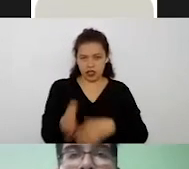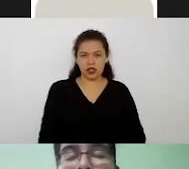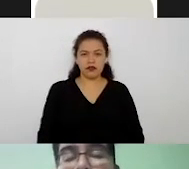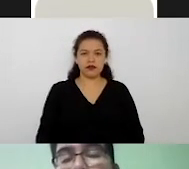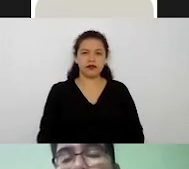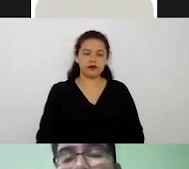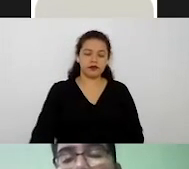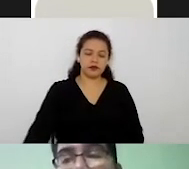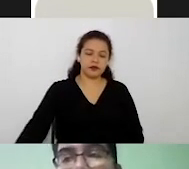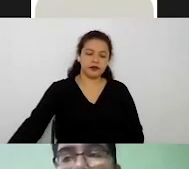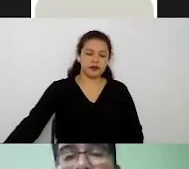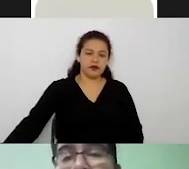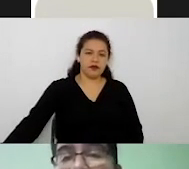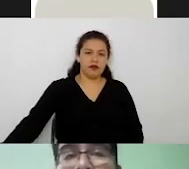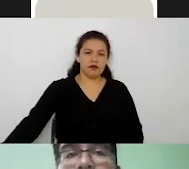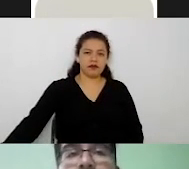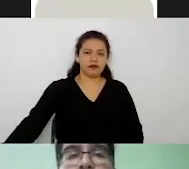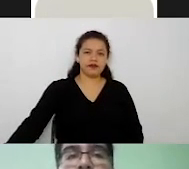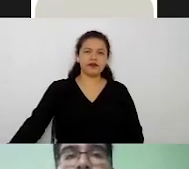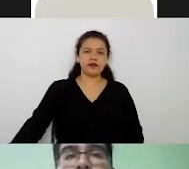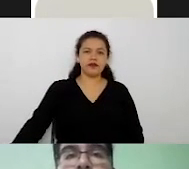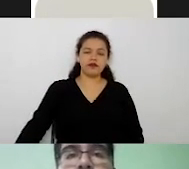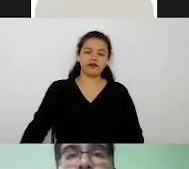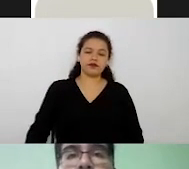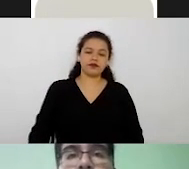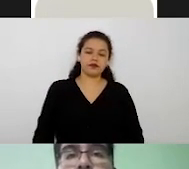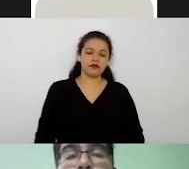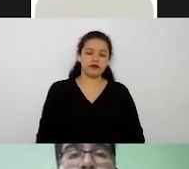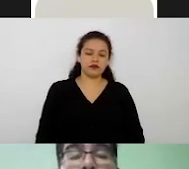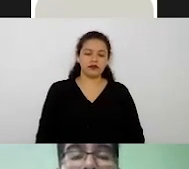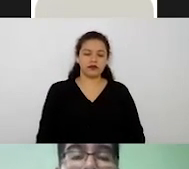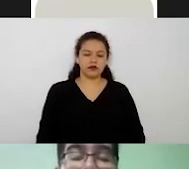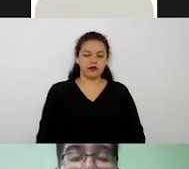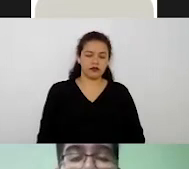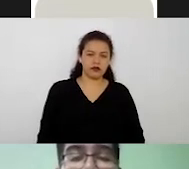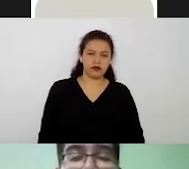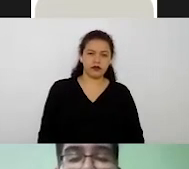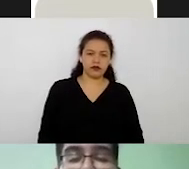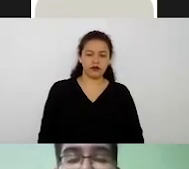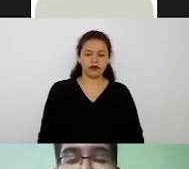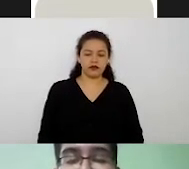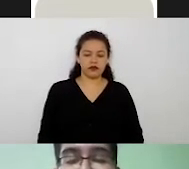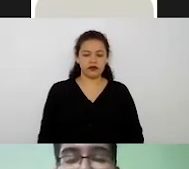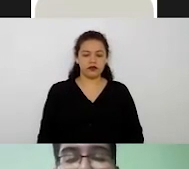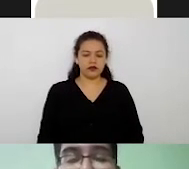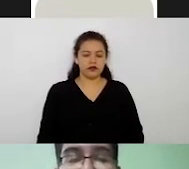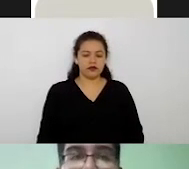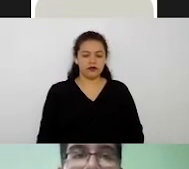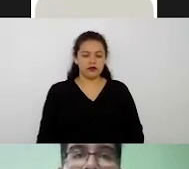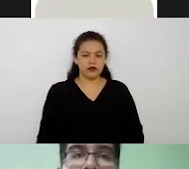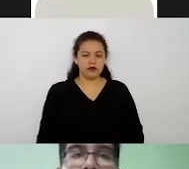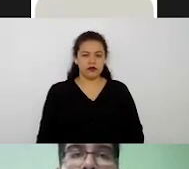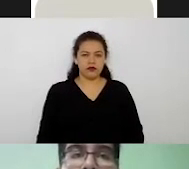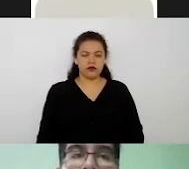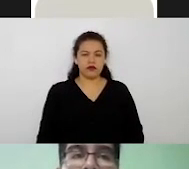de las disposiciones que tenemos de la mueblería, de ubicar o de reubicar partes de nuestro centro